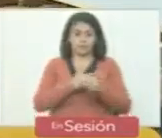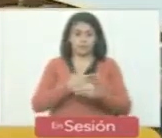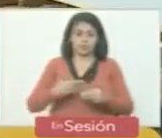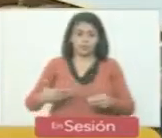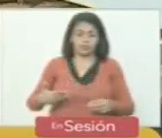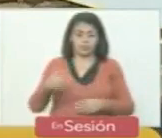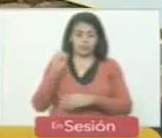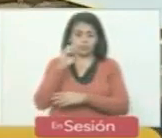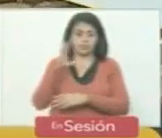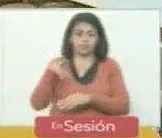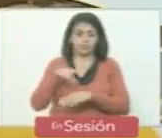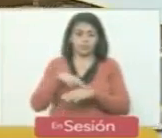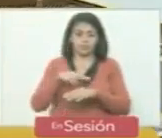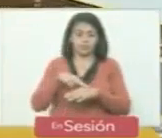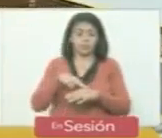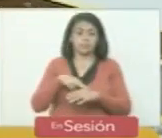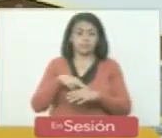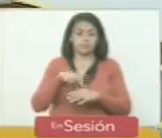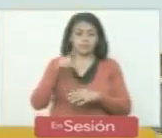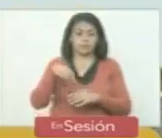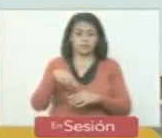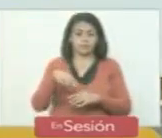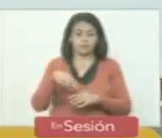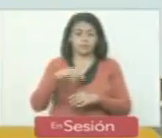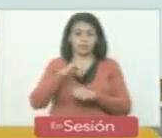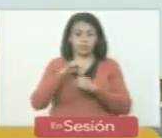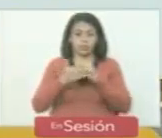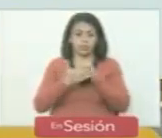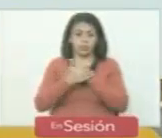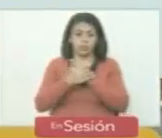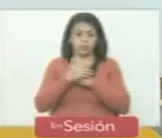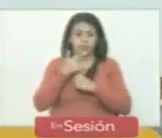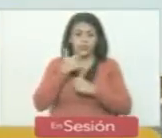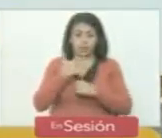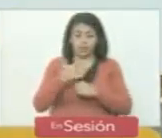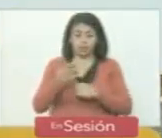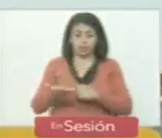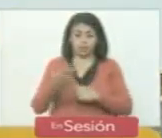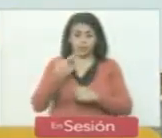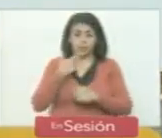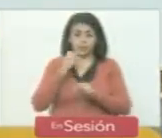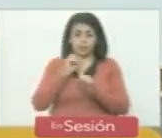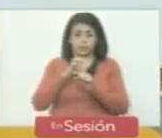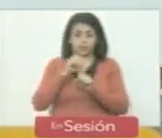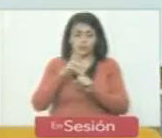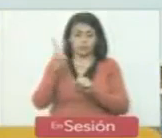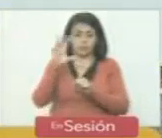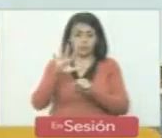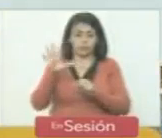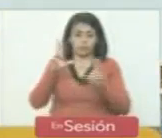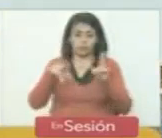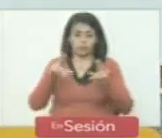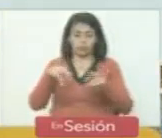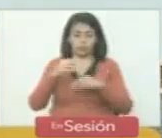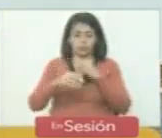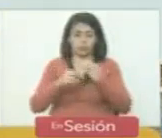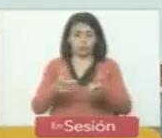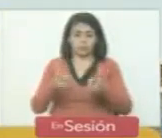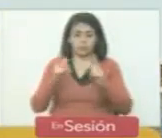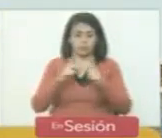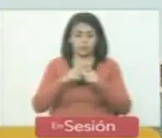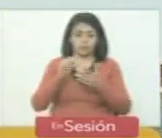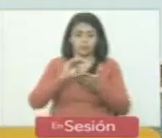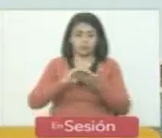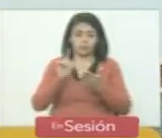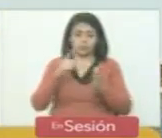del Parlamento Nacional, doctor Jorge Rodríguez, destacaba en su discurso que Venezuela jamás permitiría que